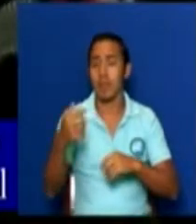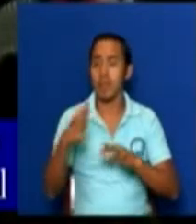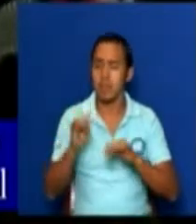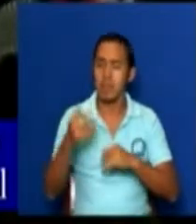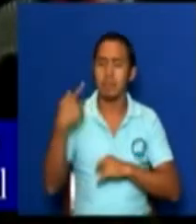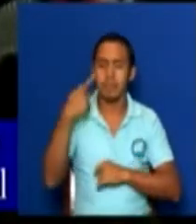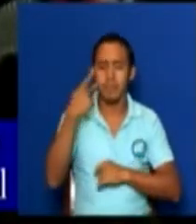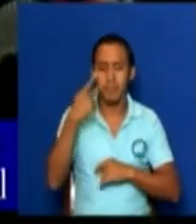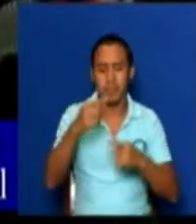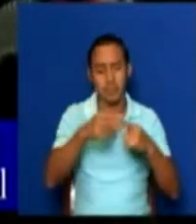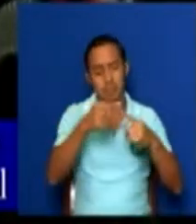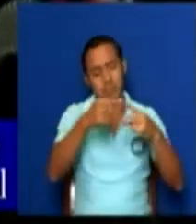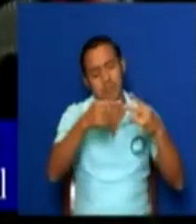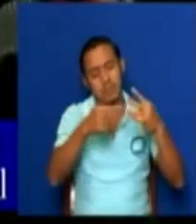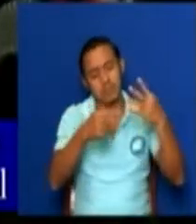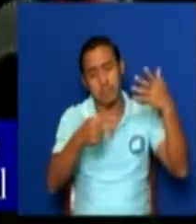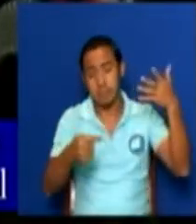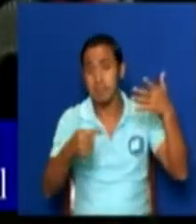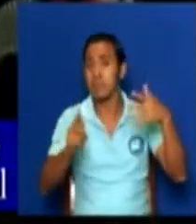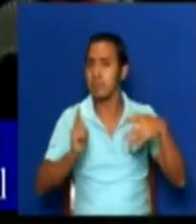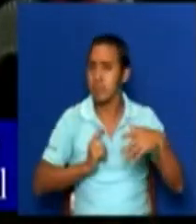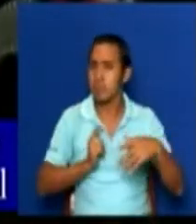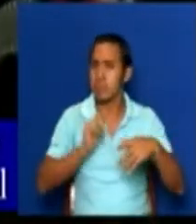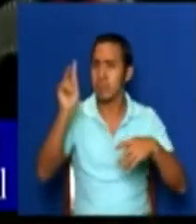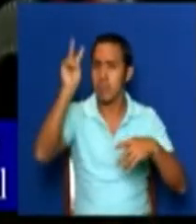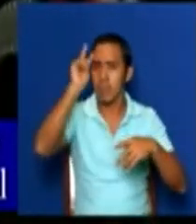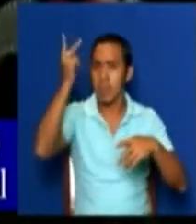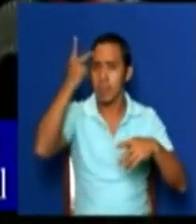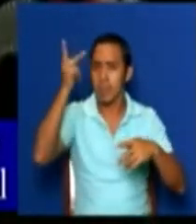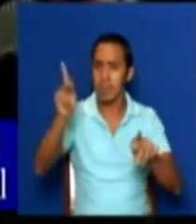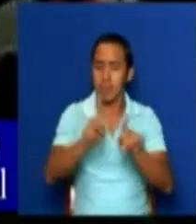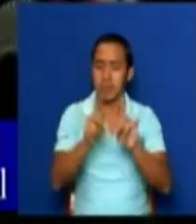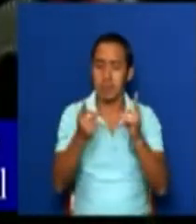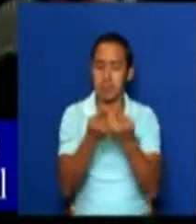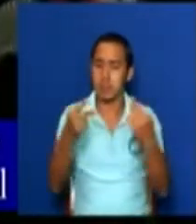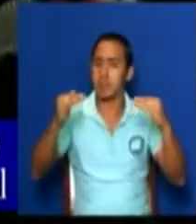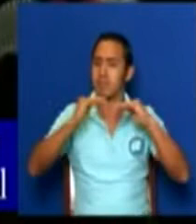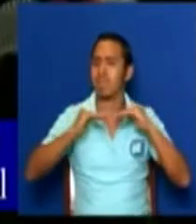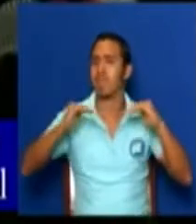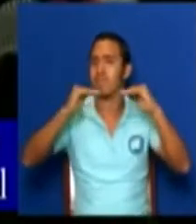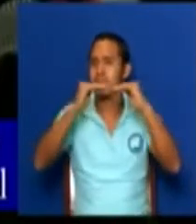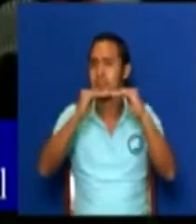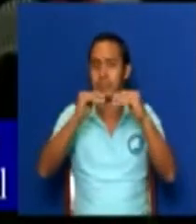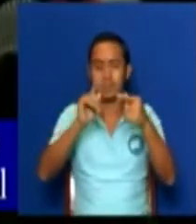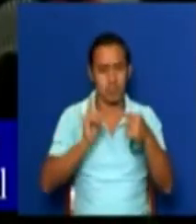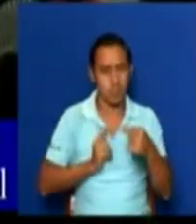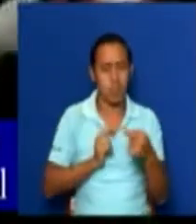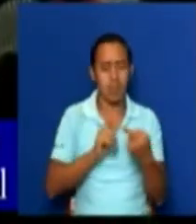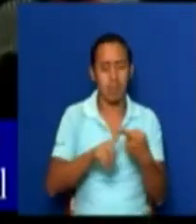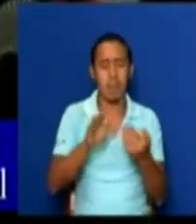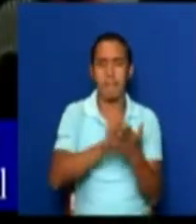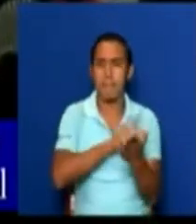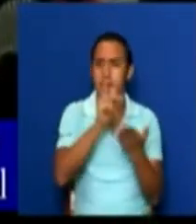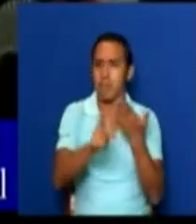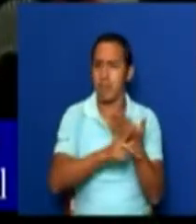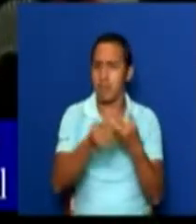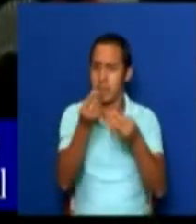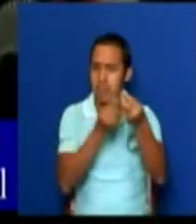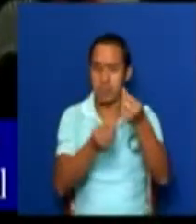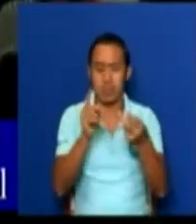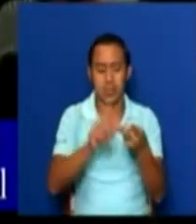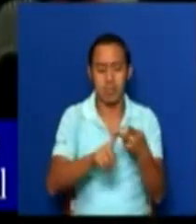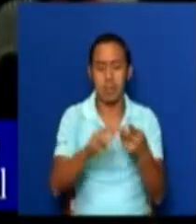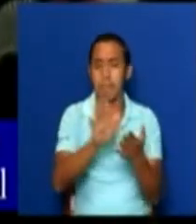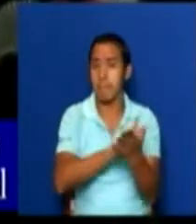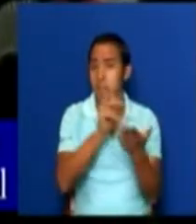hice, ustedes ven que hay una política pública abocada a la igualdad. Hay programas económicos, programas